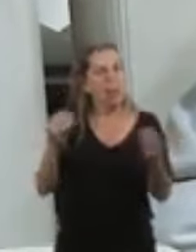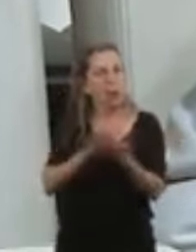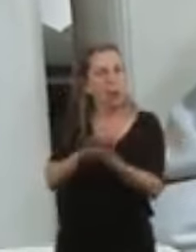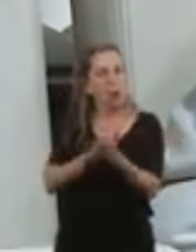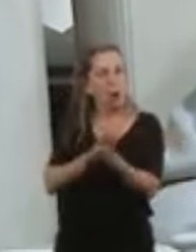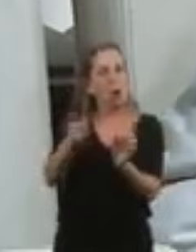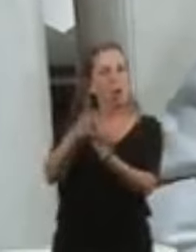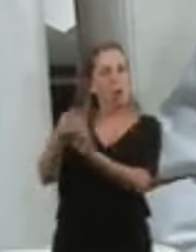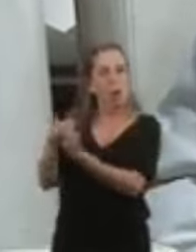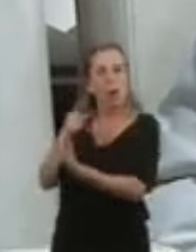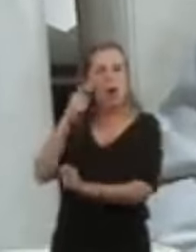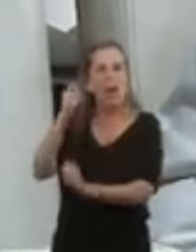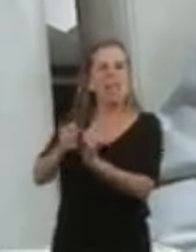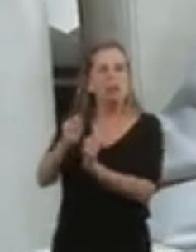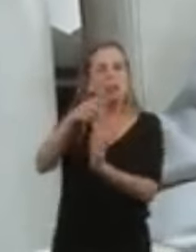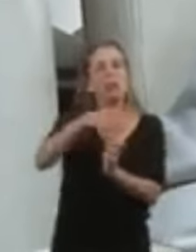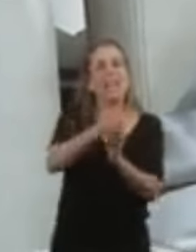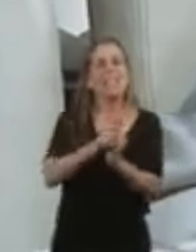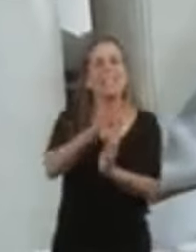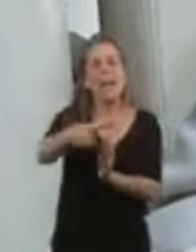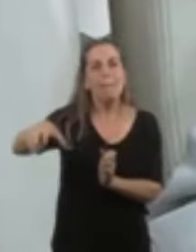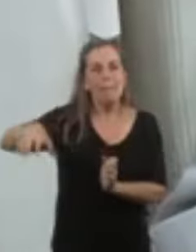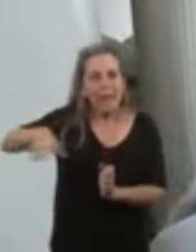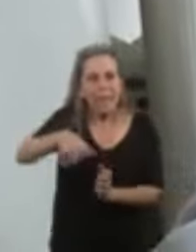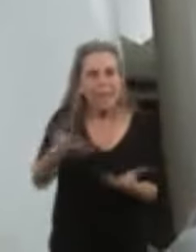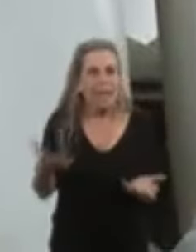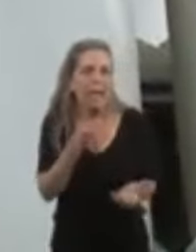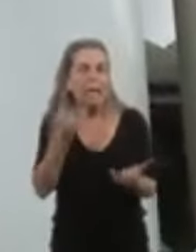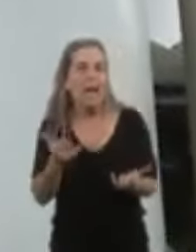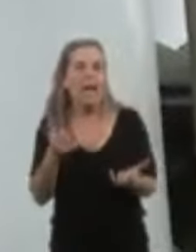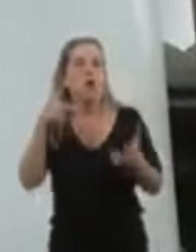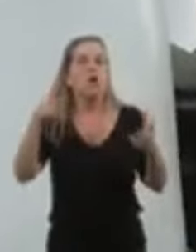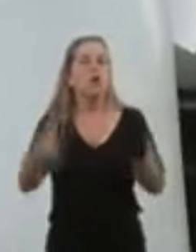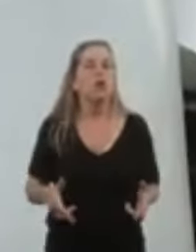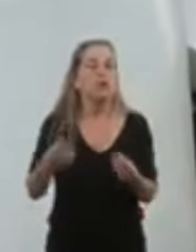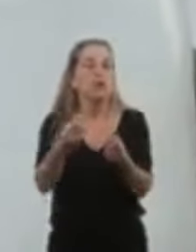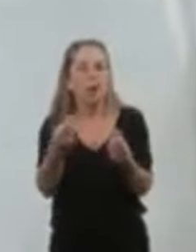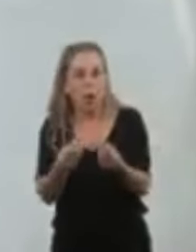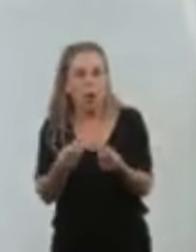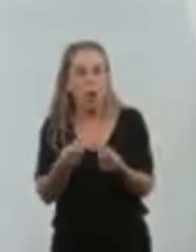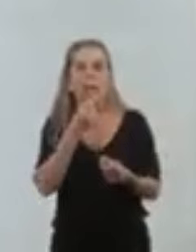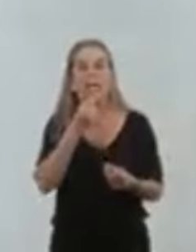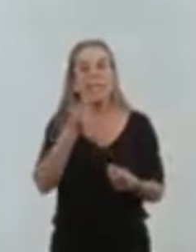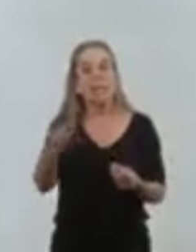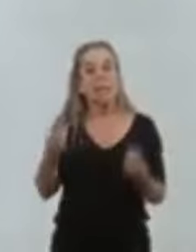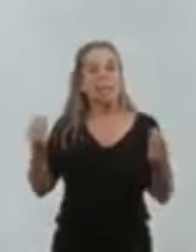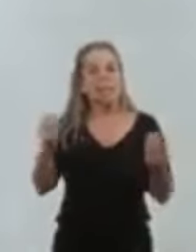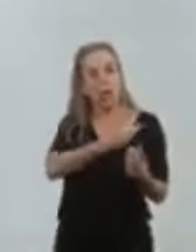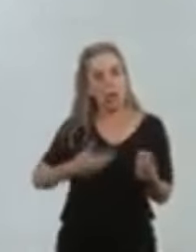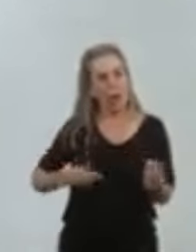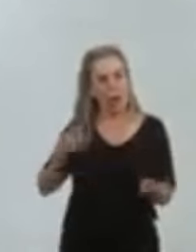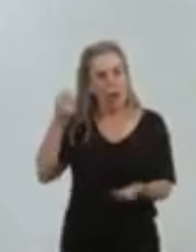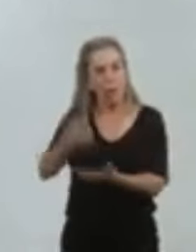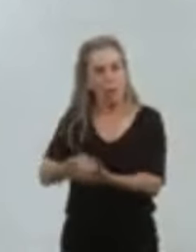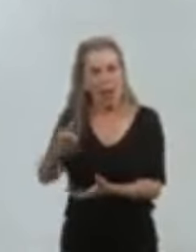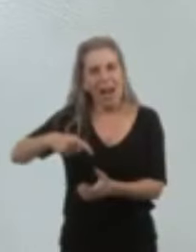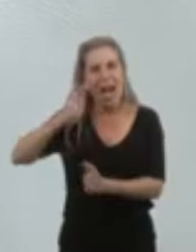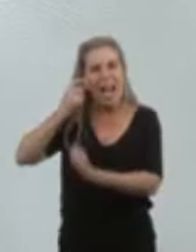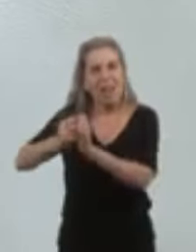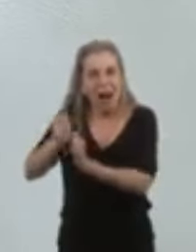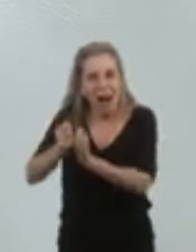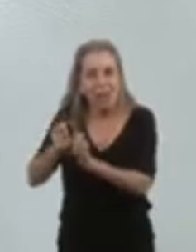que habrá durante estas semanas en un comité de crisis que entiendo que se va a conformar si habrá compensaciones en las Industrias si puede ahondar